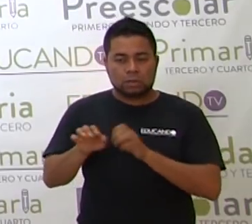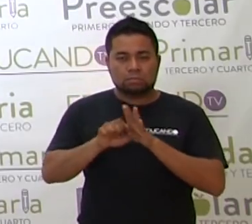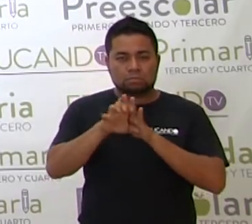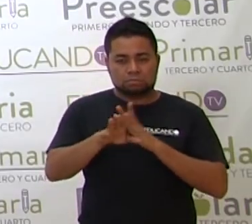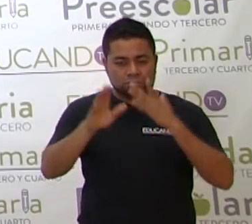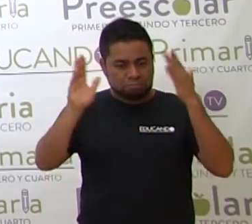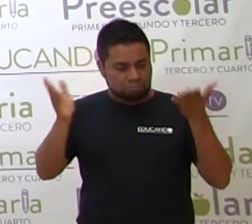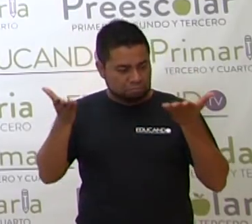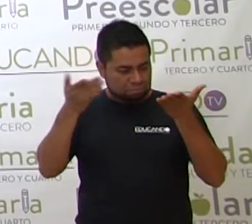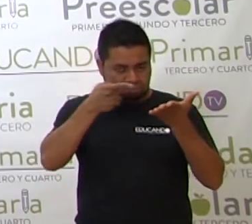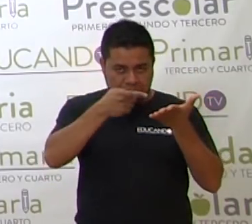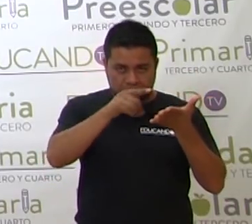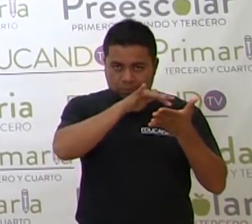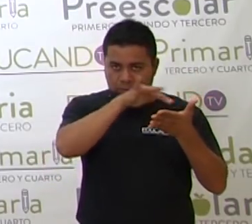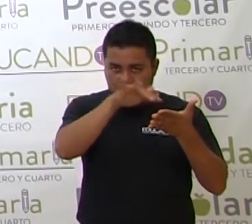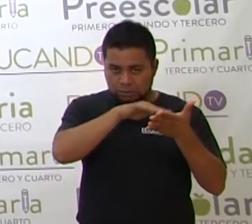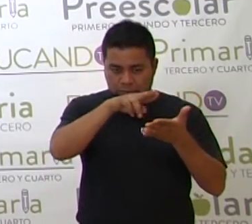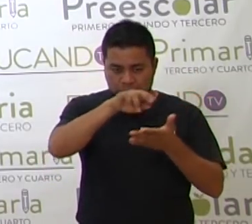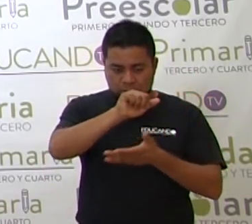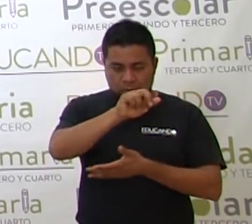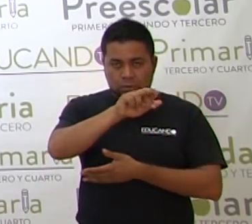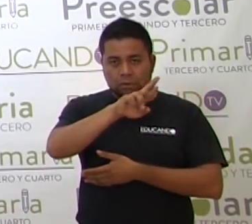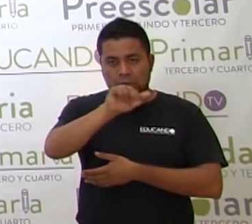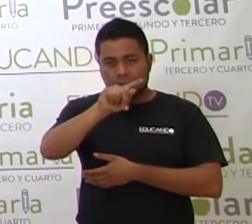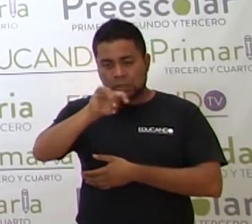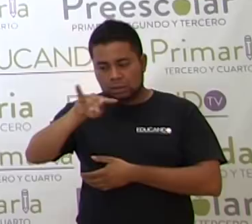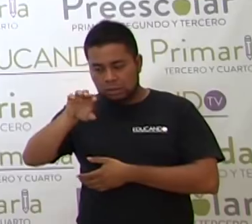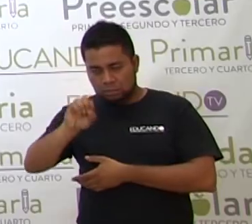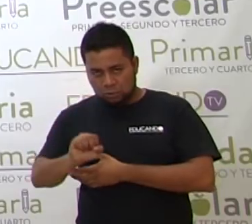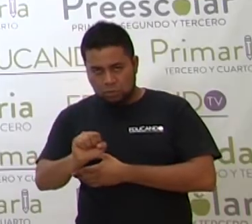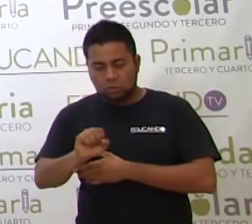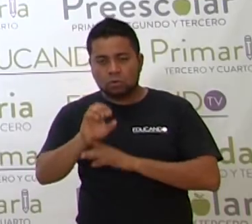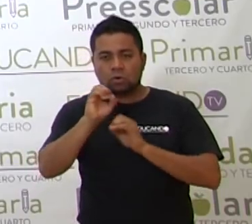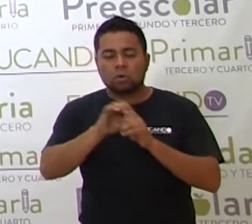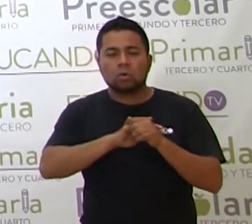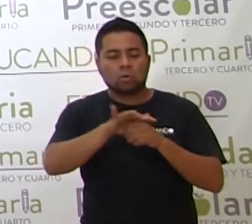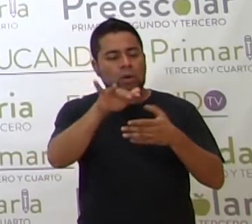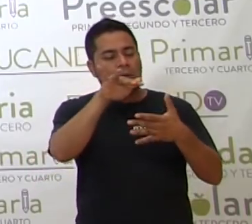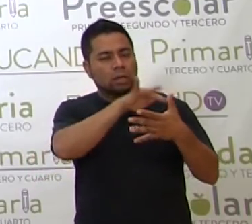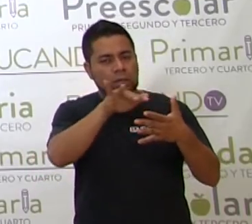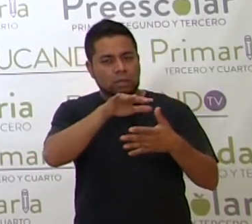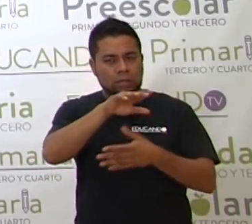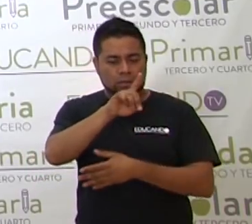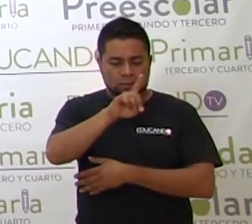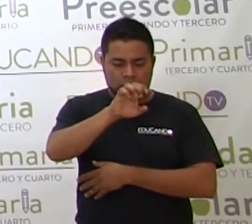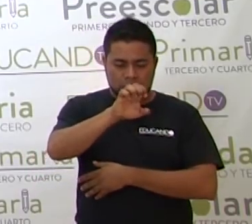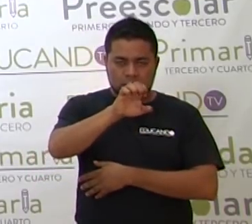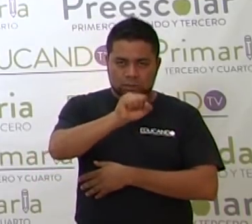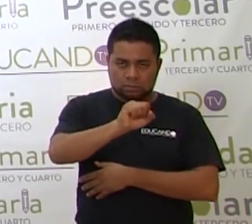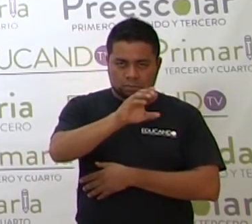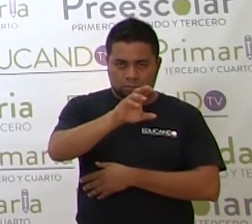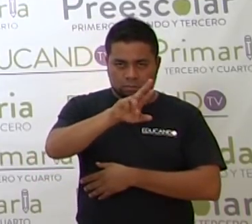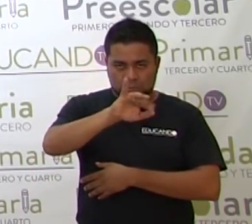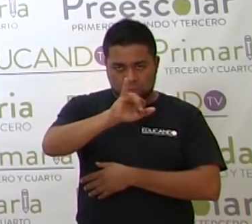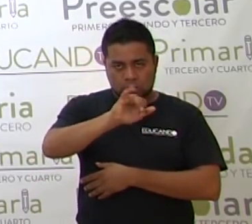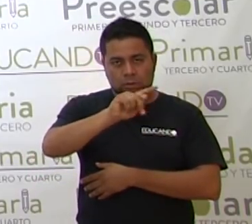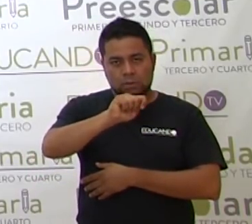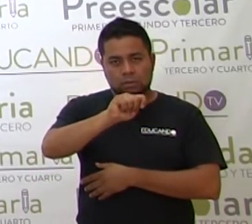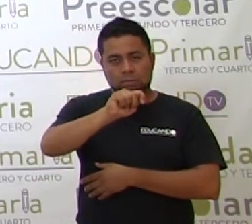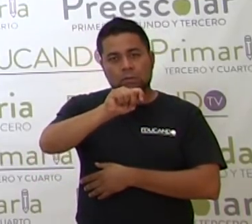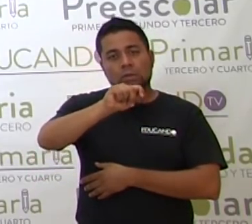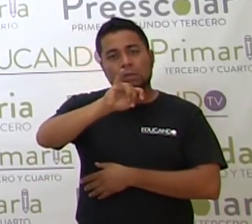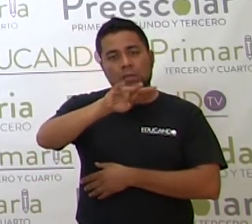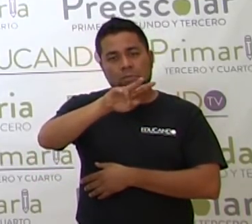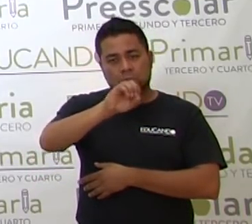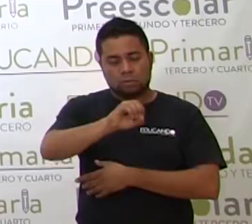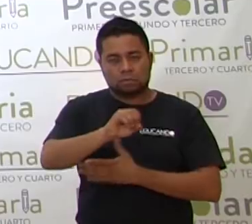ellos es un texto narrativo y cuál de ellos es un texto descriptivo. Mucha